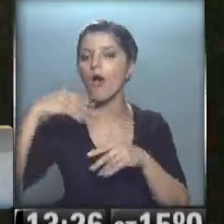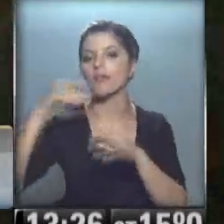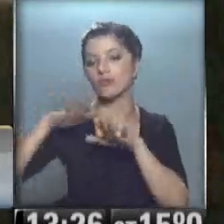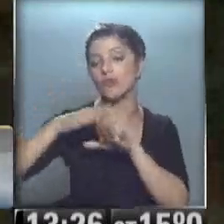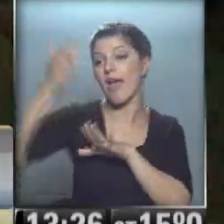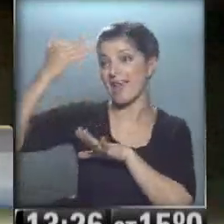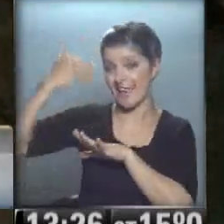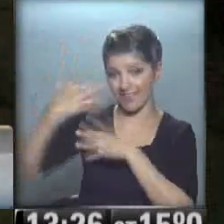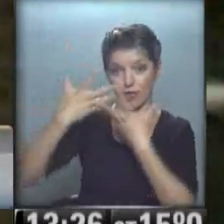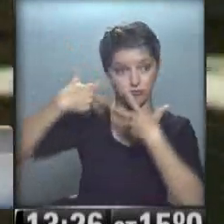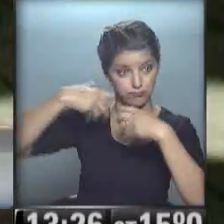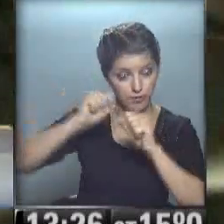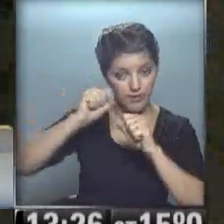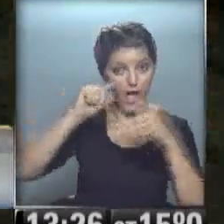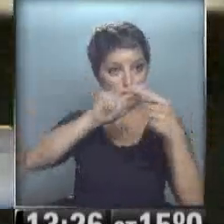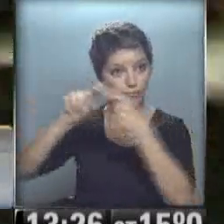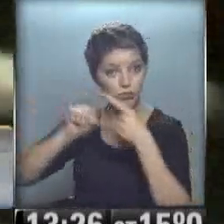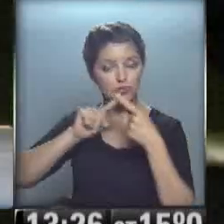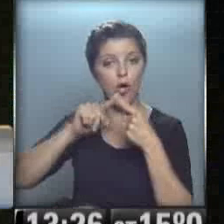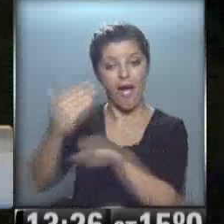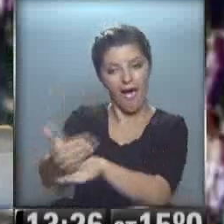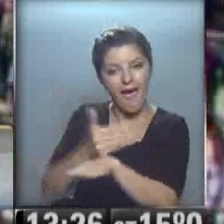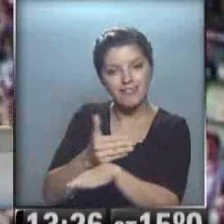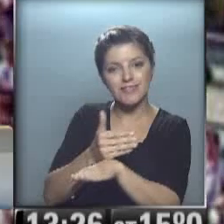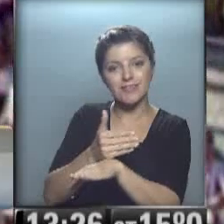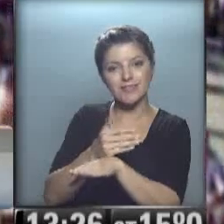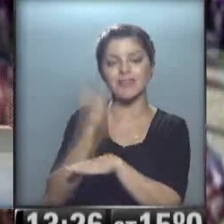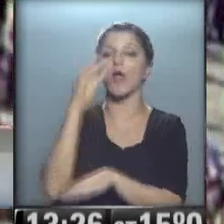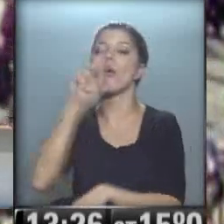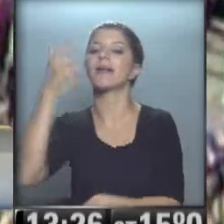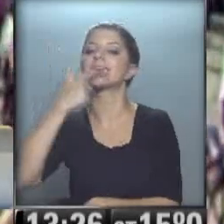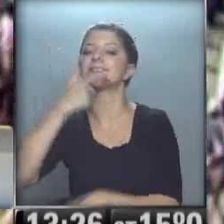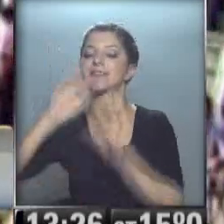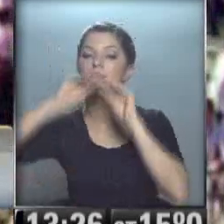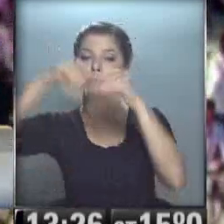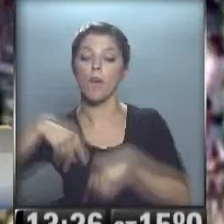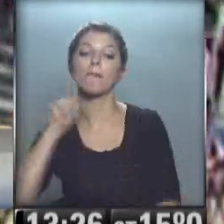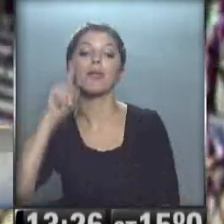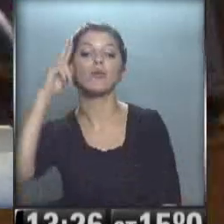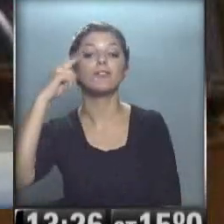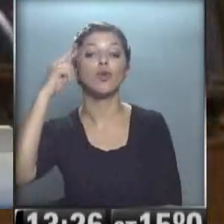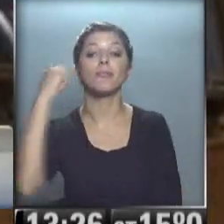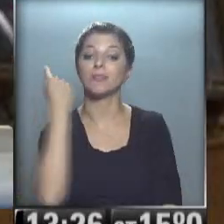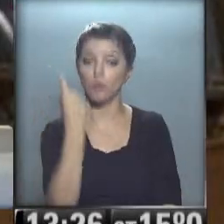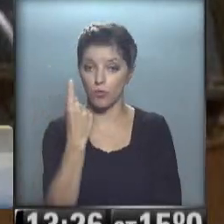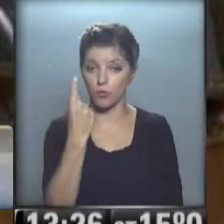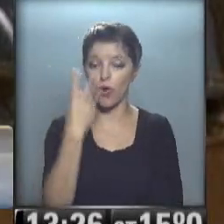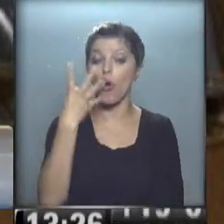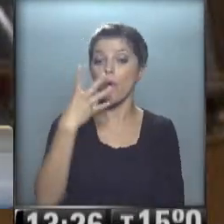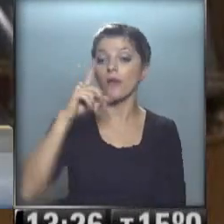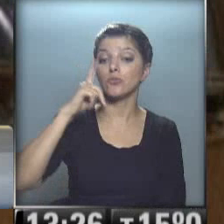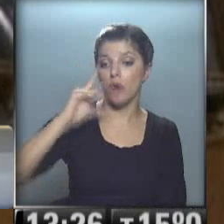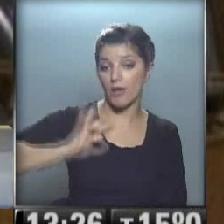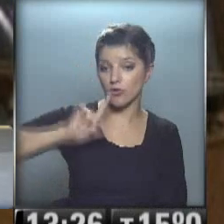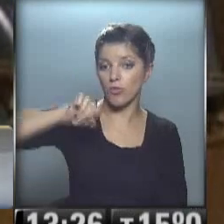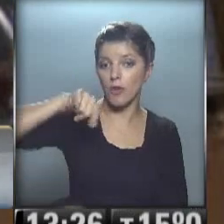alcanzado en la región antes de la traumática disolución del bloque socialista en 1991 4 años después de la